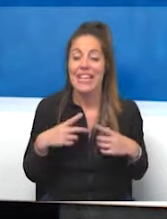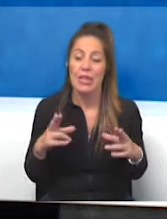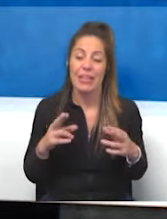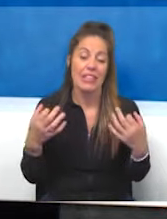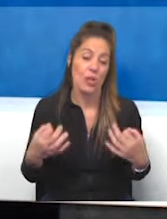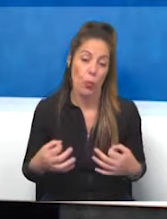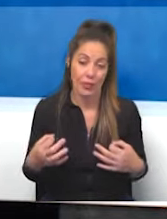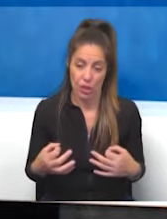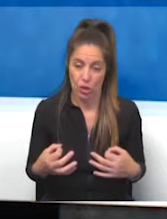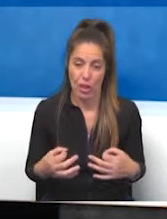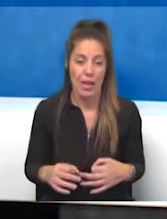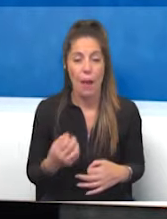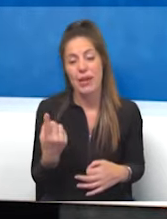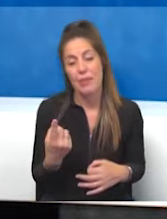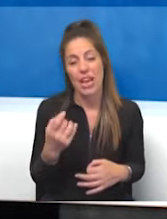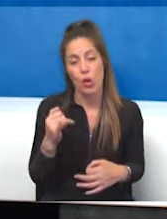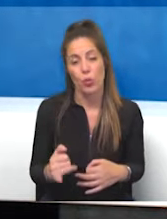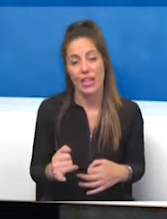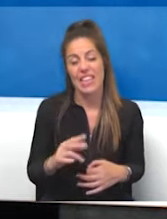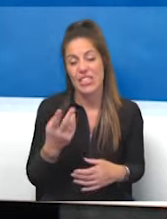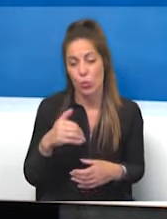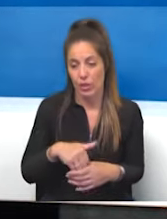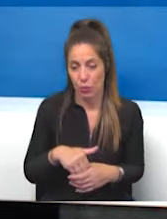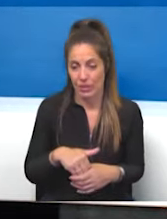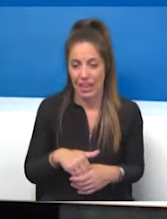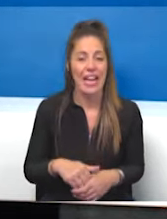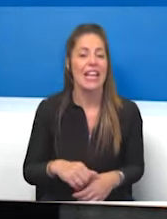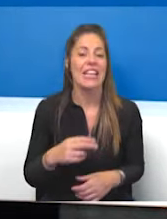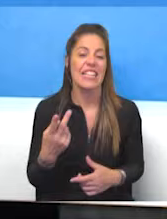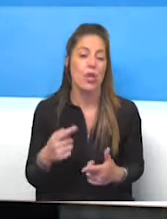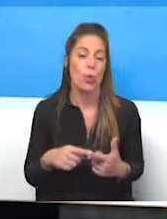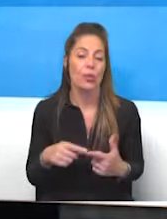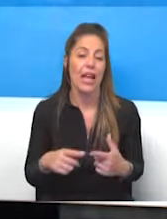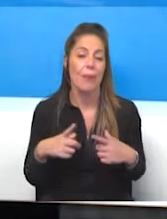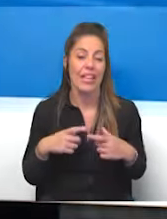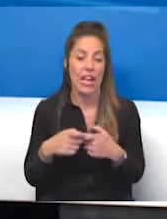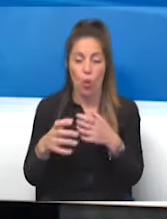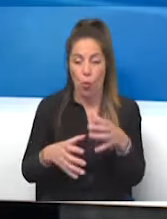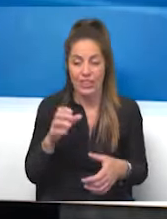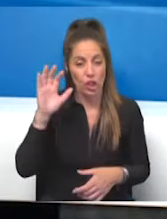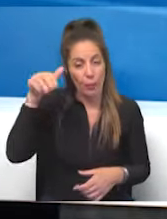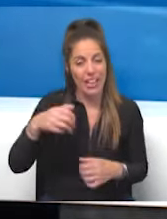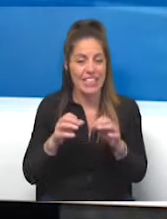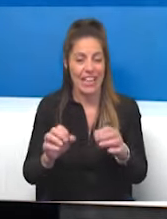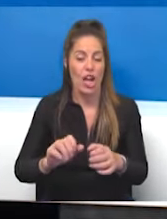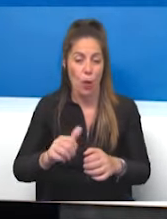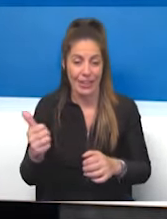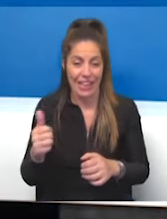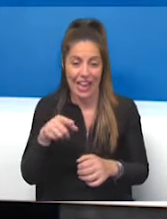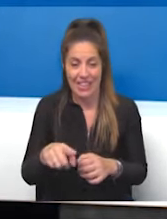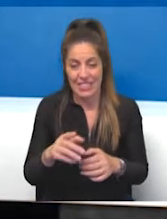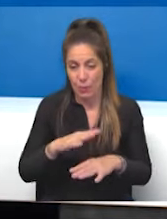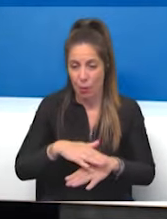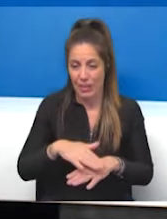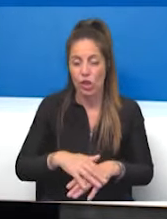cumplieron la primera era que hubiera balot la segunda era que la coalición republicana llegara con ventaja esa instancia